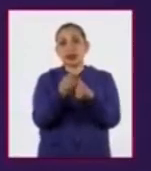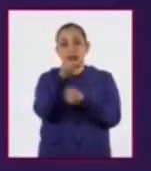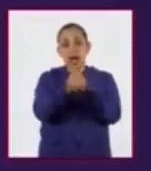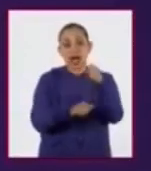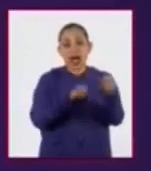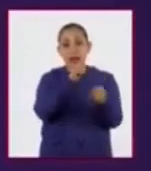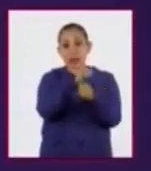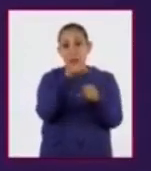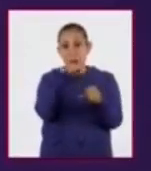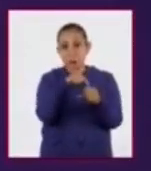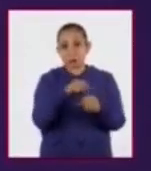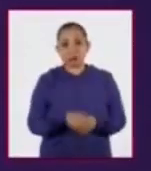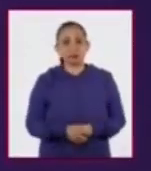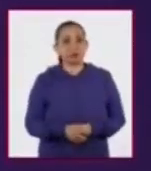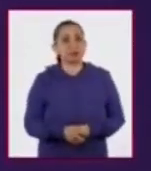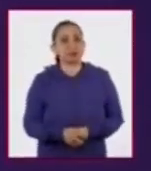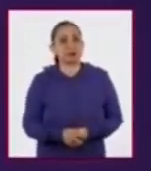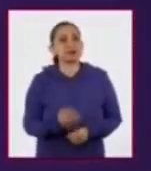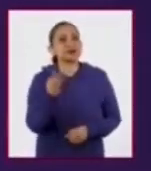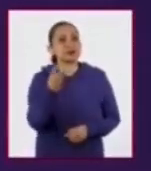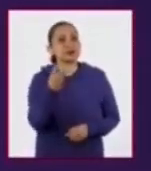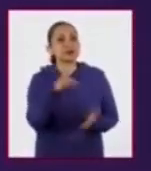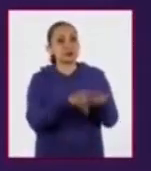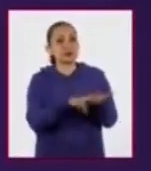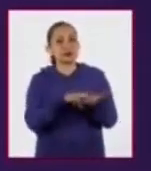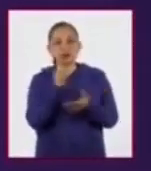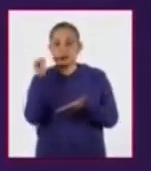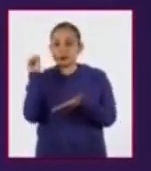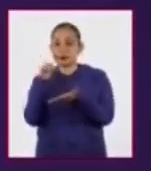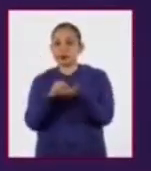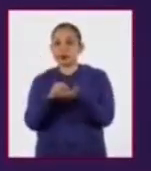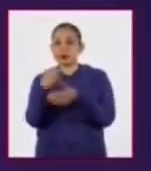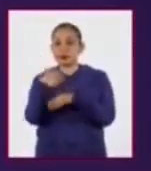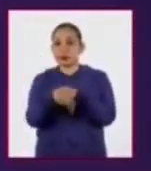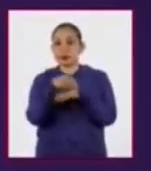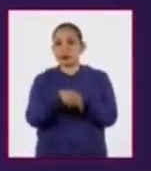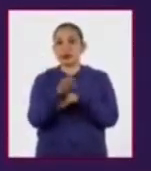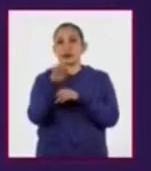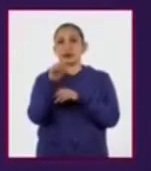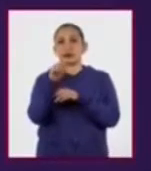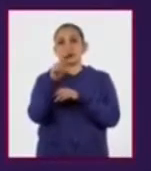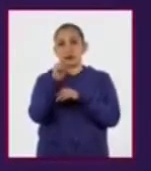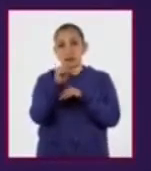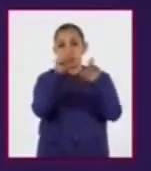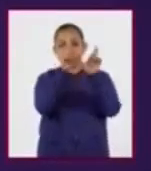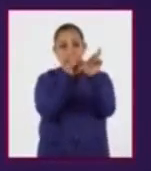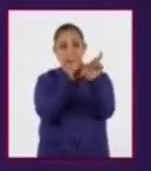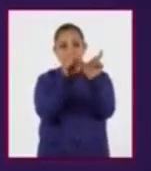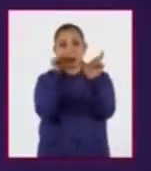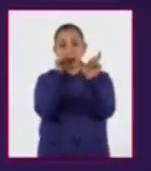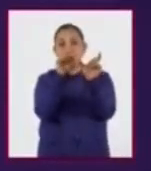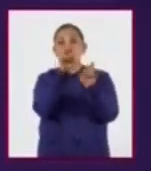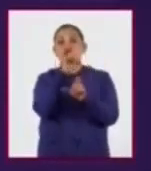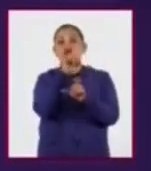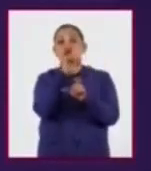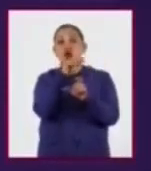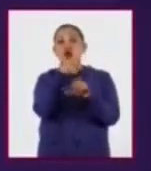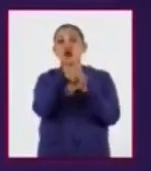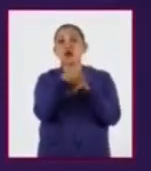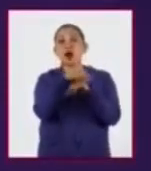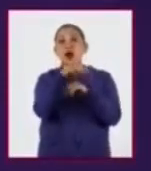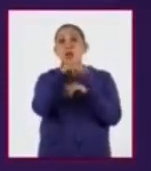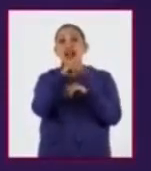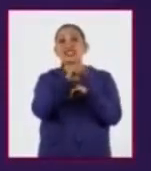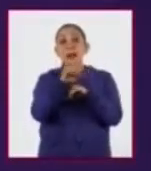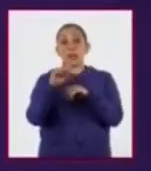un elemento particular, por lo que este valor se expresa con un número entero. Si para el caso del sodio, el número de masa